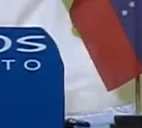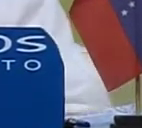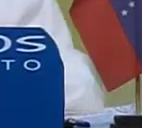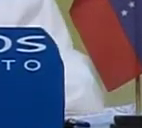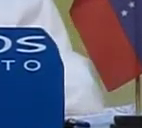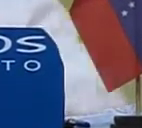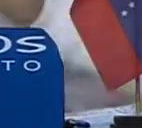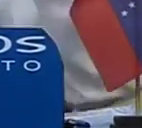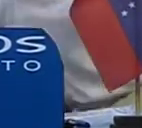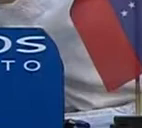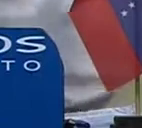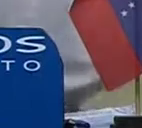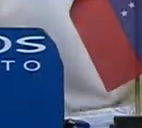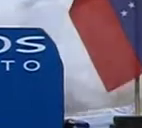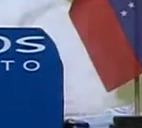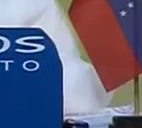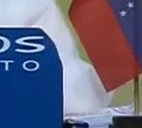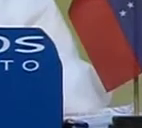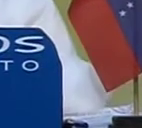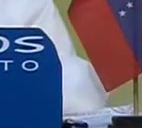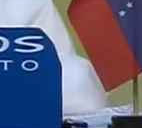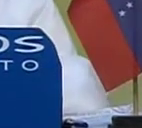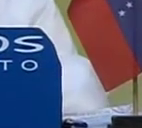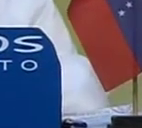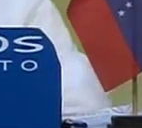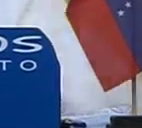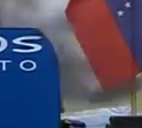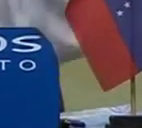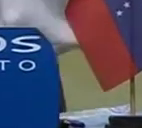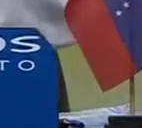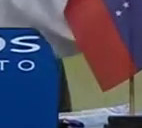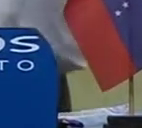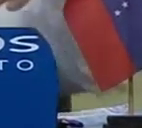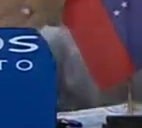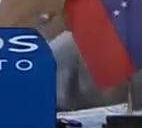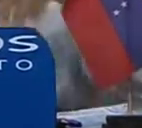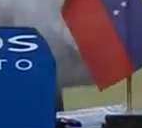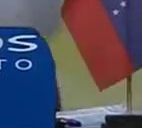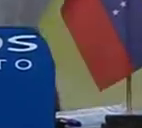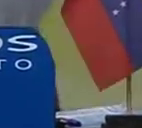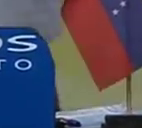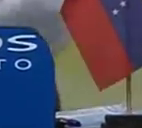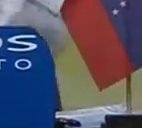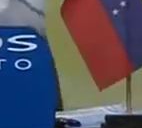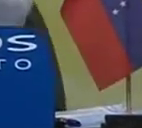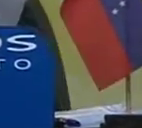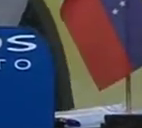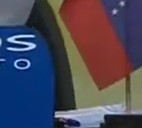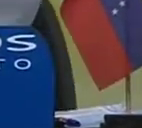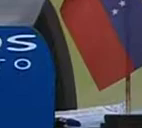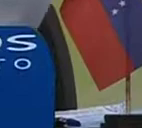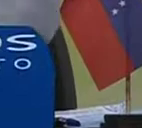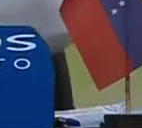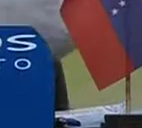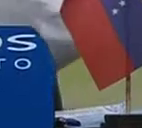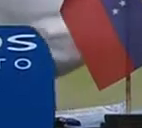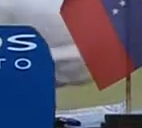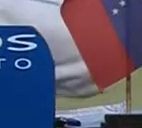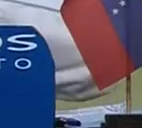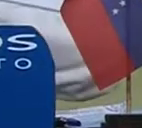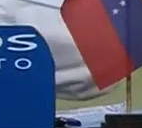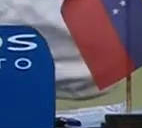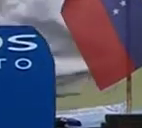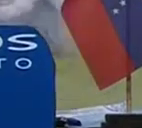no tiene rienda. Imagínese una motocicleta sin freno y aparece una vaca y él pasa